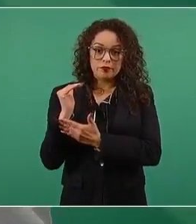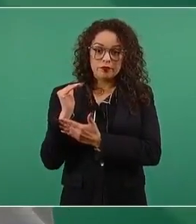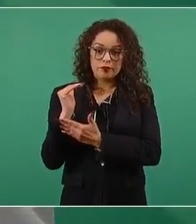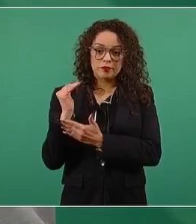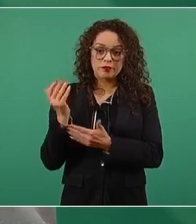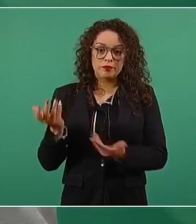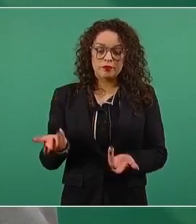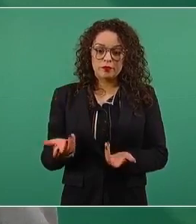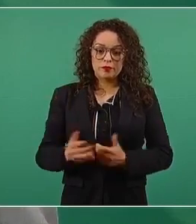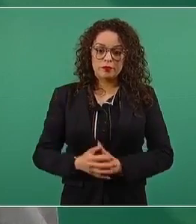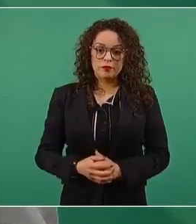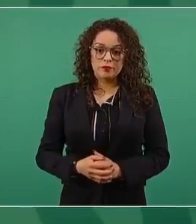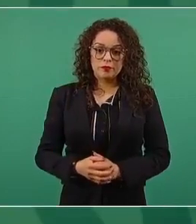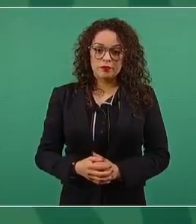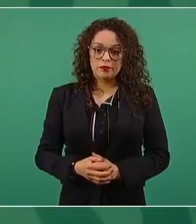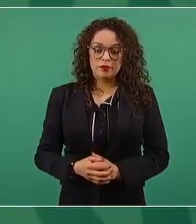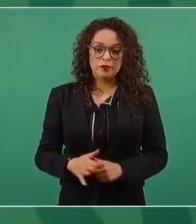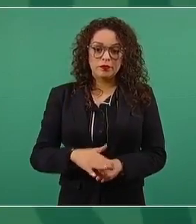legalmente.